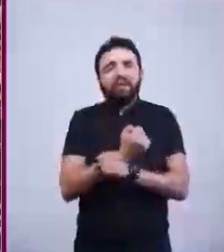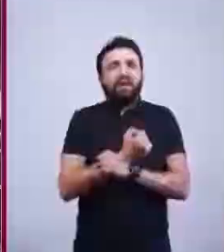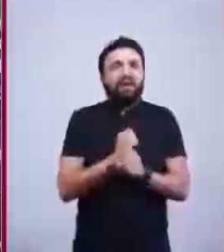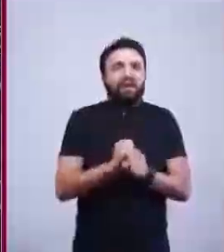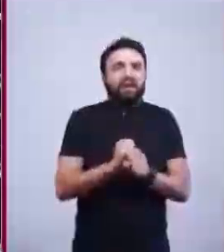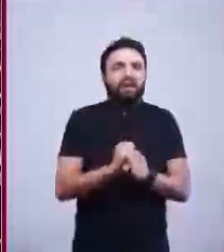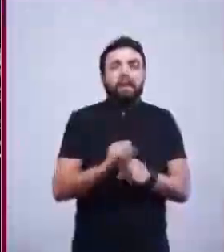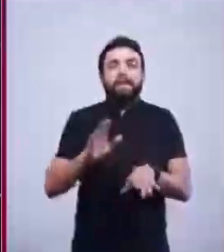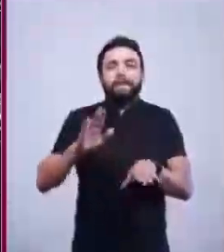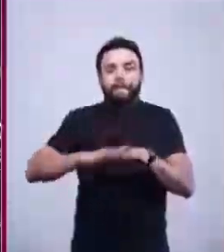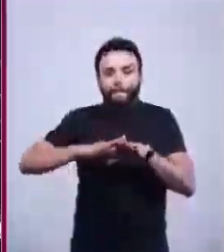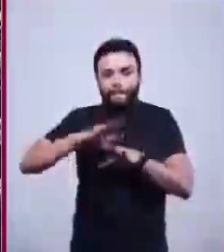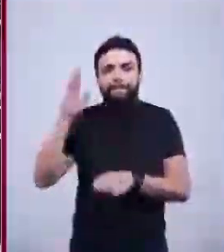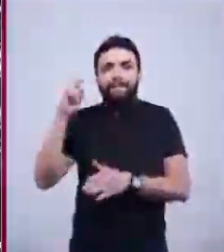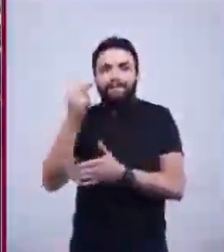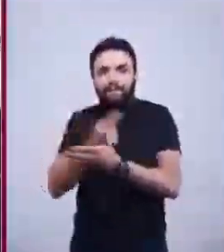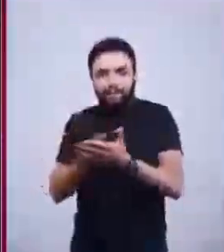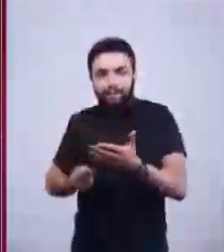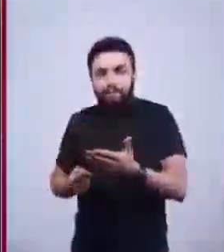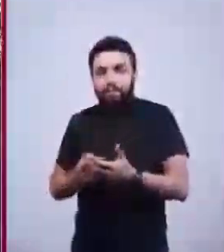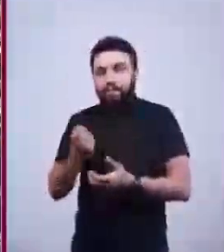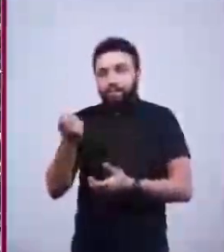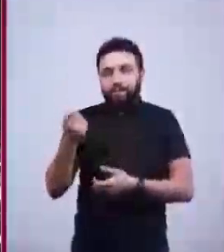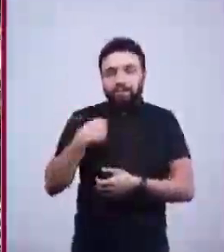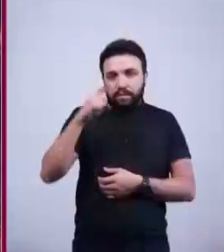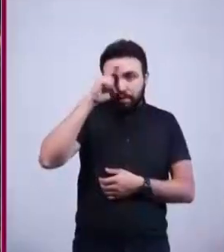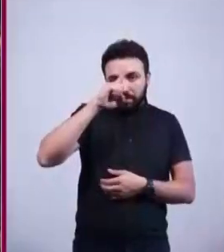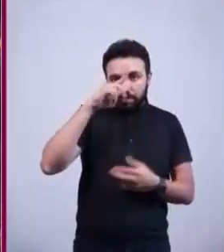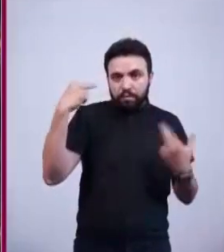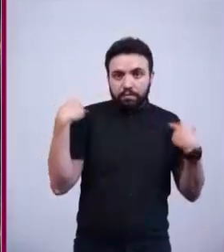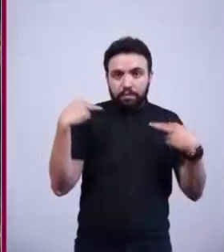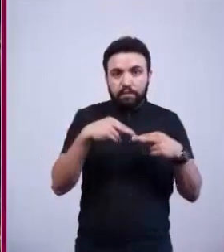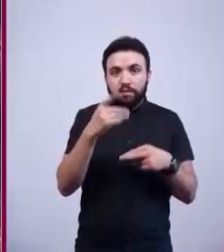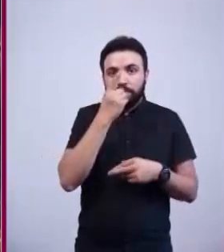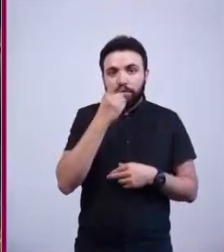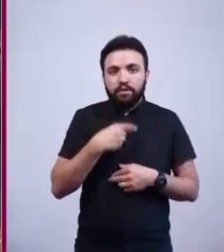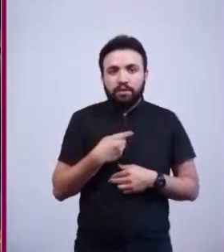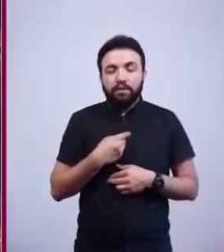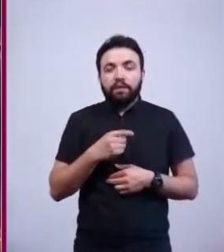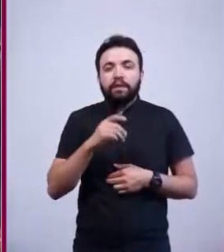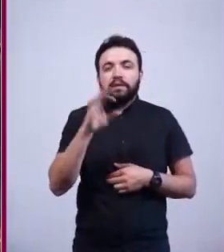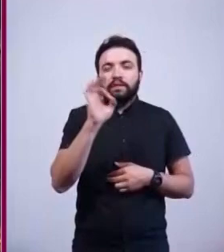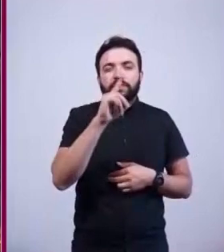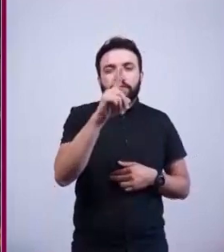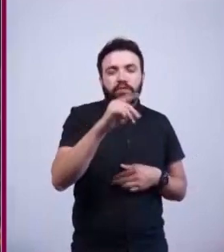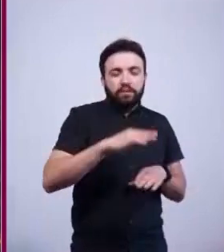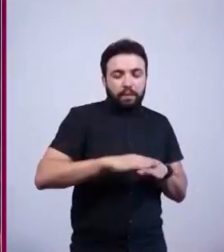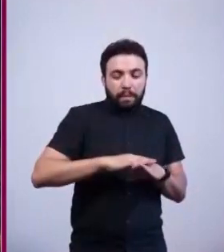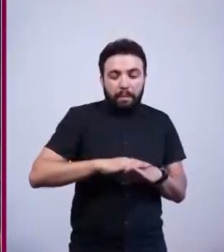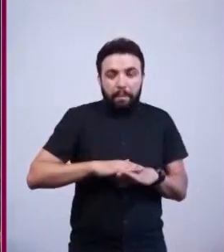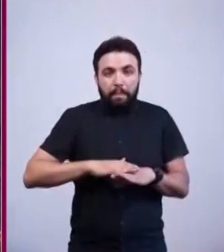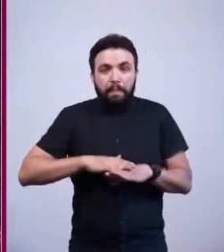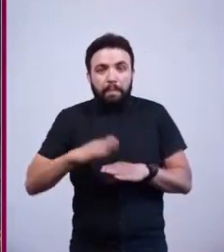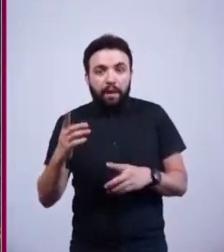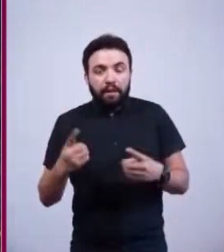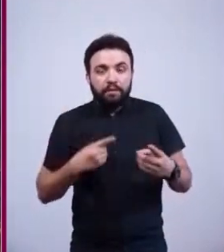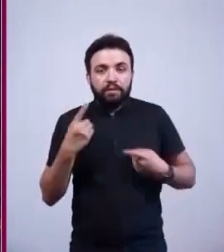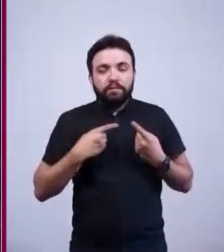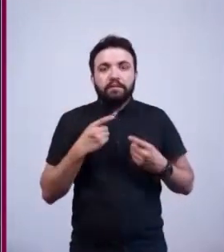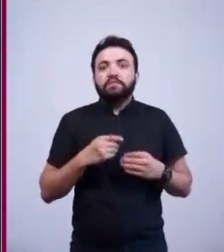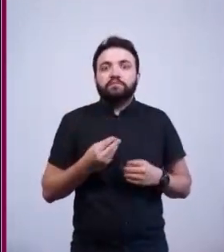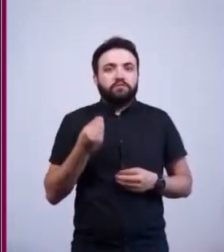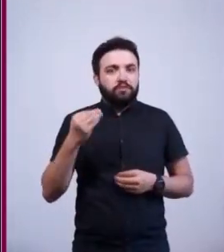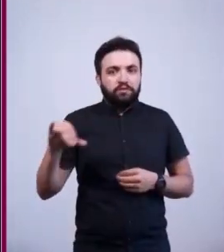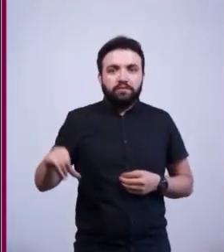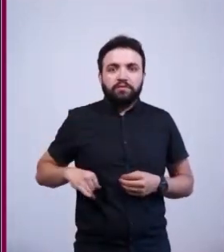veces más. Esto es un consejo de un maestro que me decía que si lo llevas un poquito más allá de la diversión, salen cosas